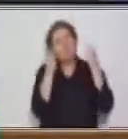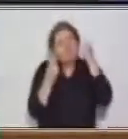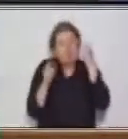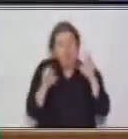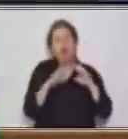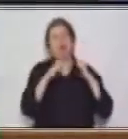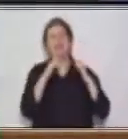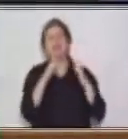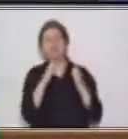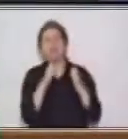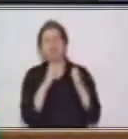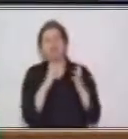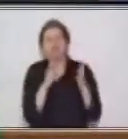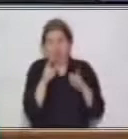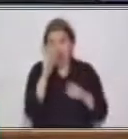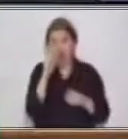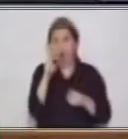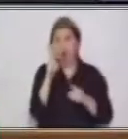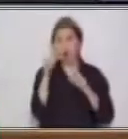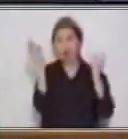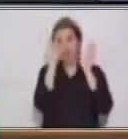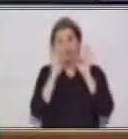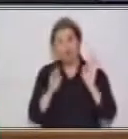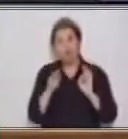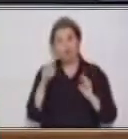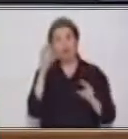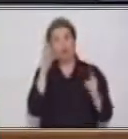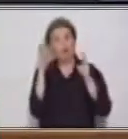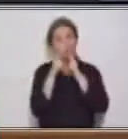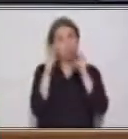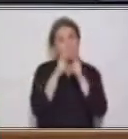Bueno, una de las formas es el algoritmo que ya conocemos.